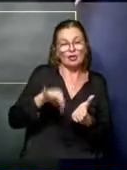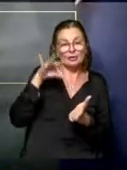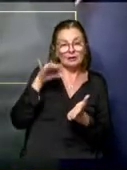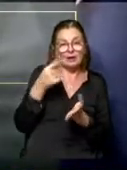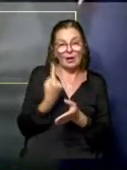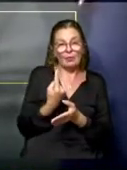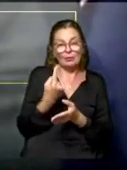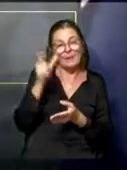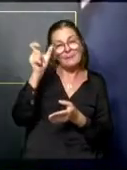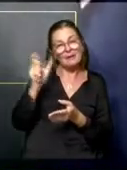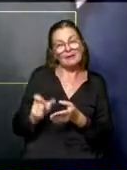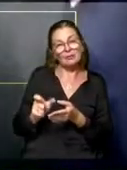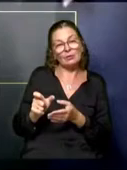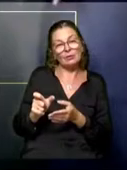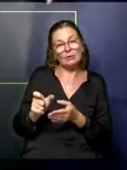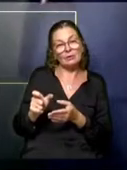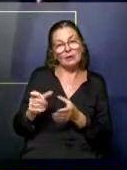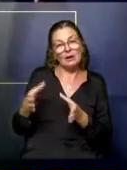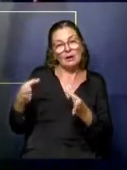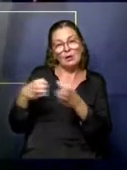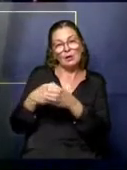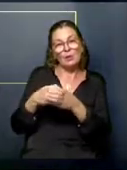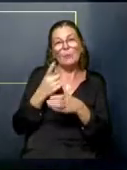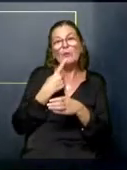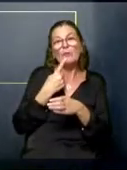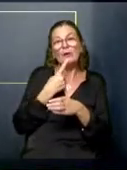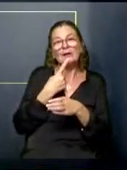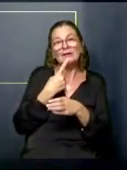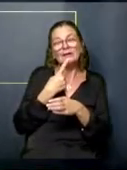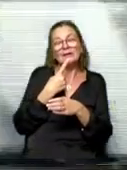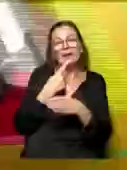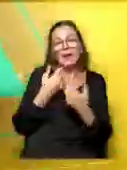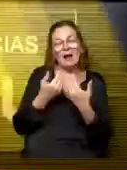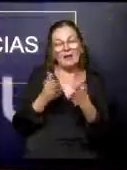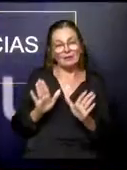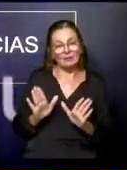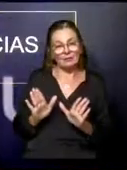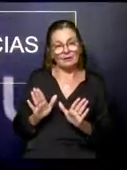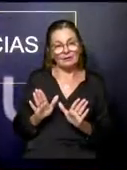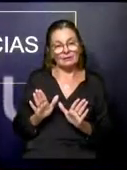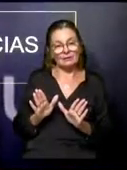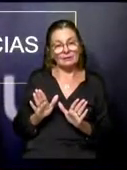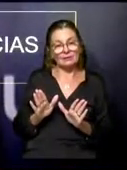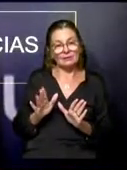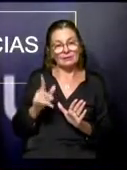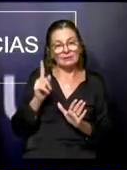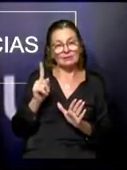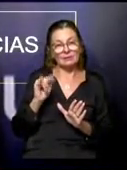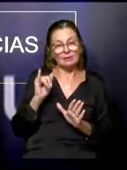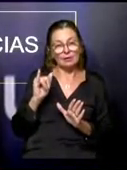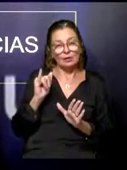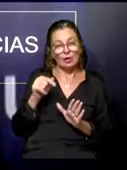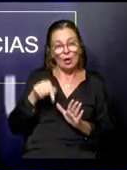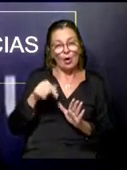una persona casualmente de su partido, ¿no? Una militante activa de Cabildo Abierto. Si hoy me lo